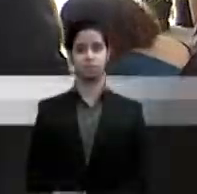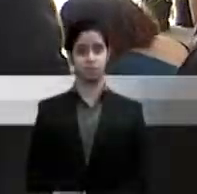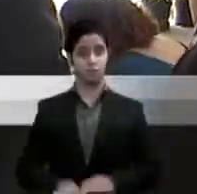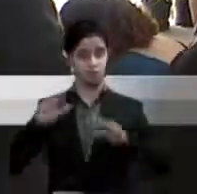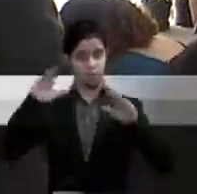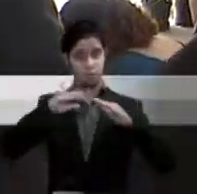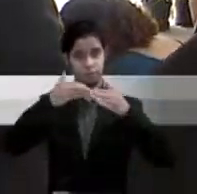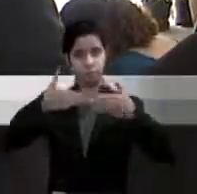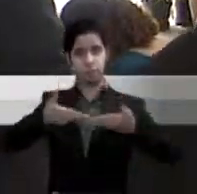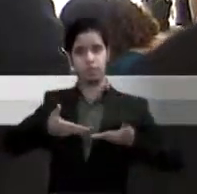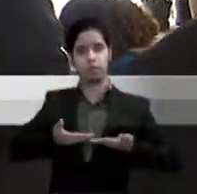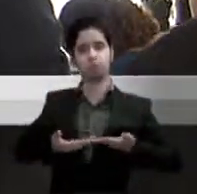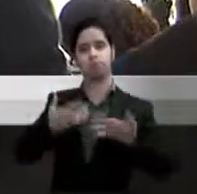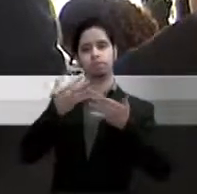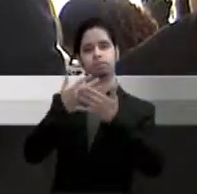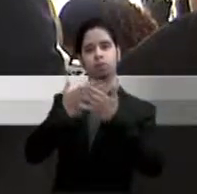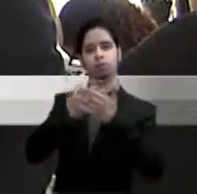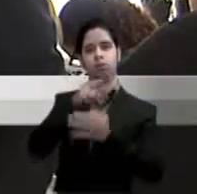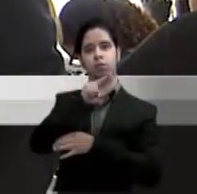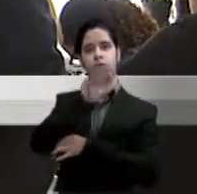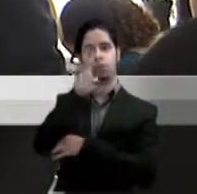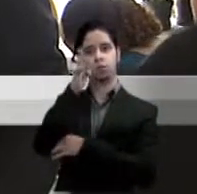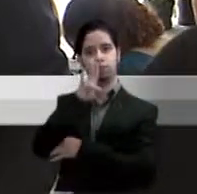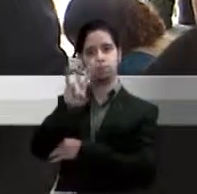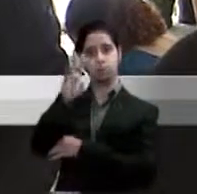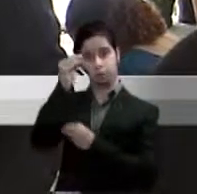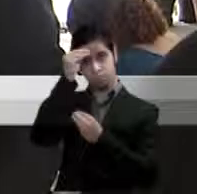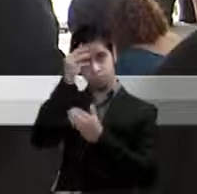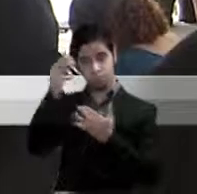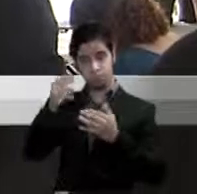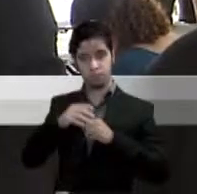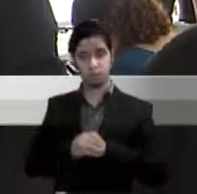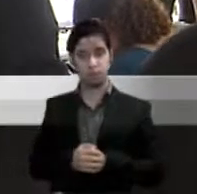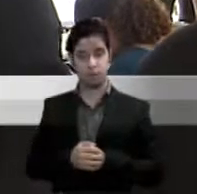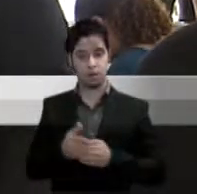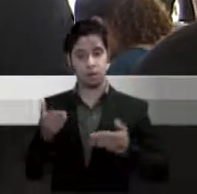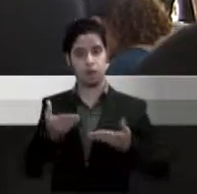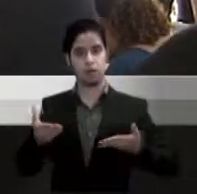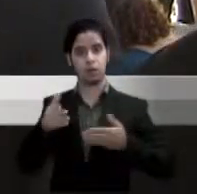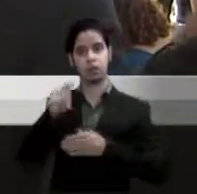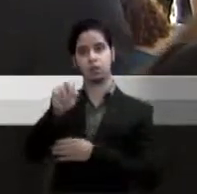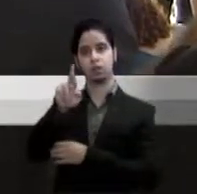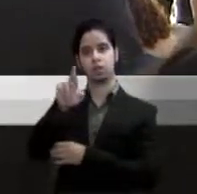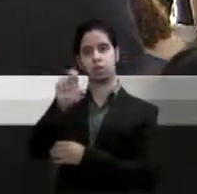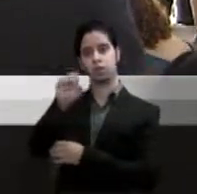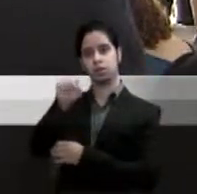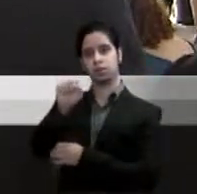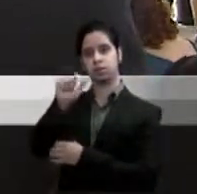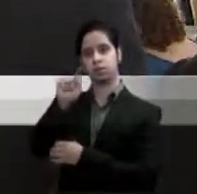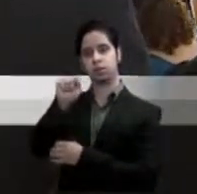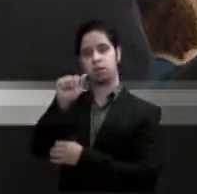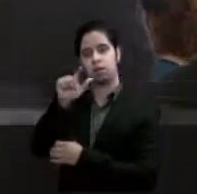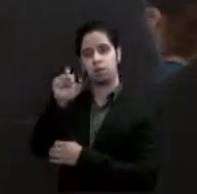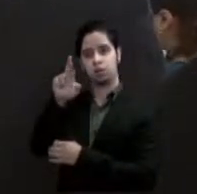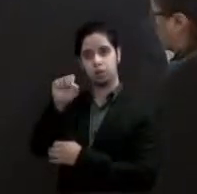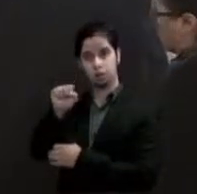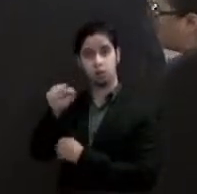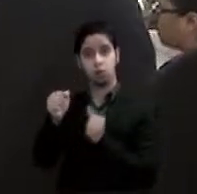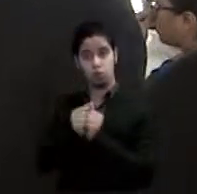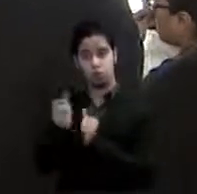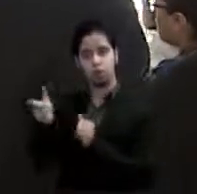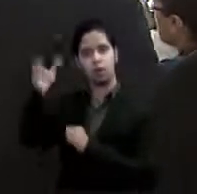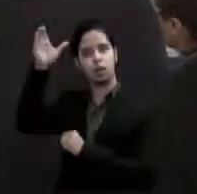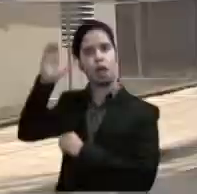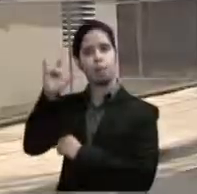Hola, ¿qué tal? Bienvenidos a este informe Noticias 24/7 Informa. Nos encontramos en Trastalleres, en donde la alcaldesa de San Juan, Carmen Yulín Cruz